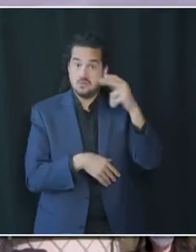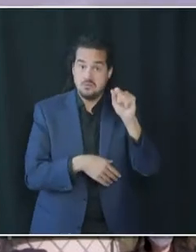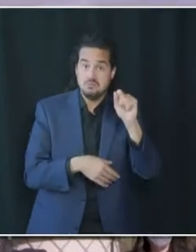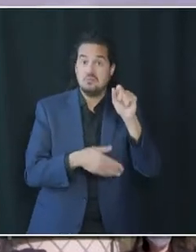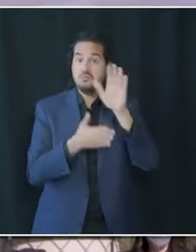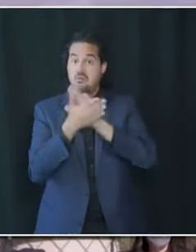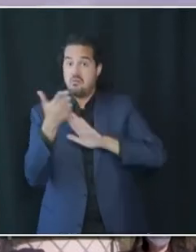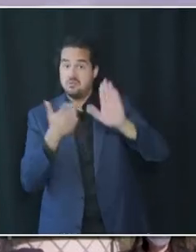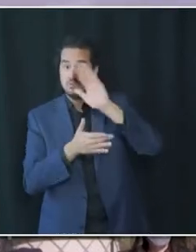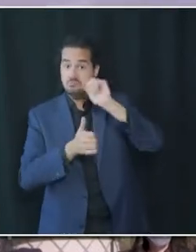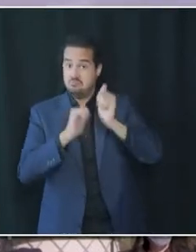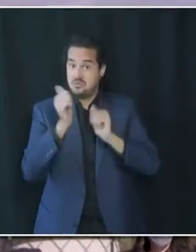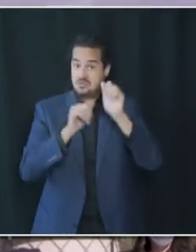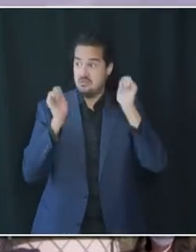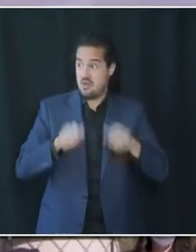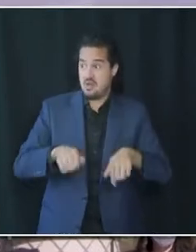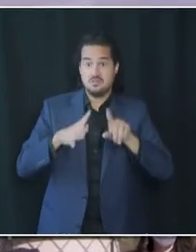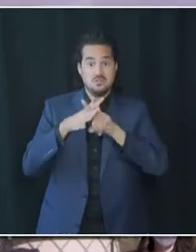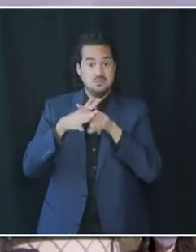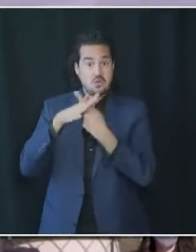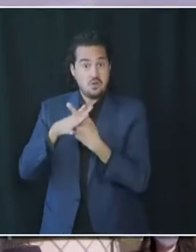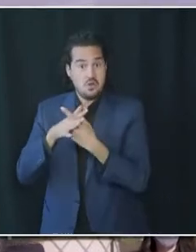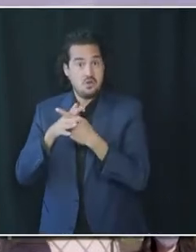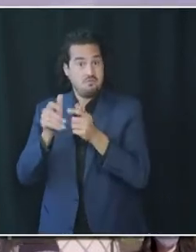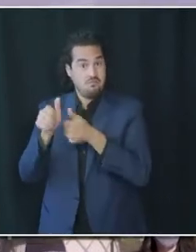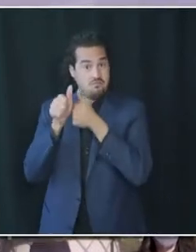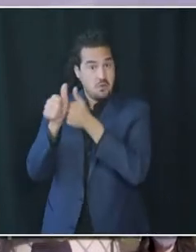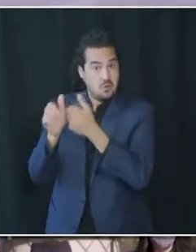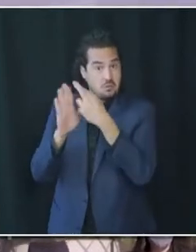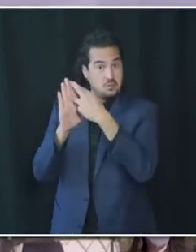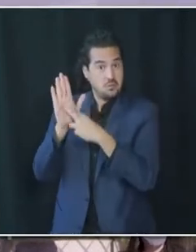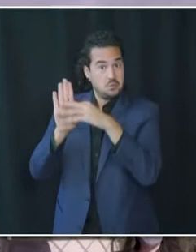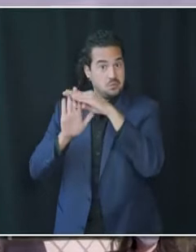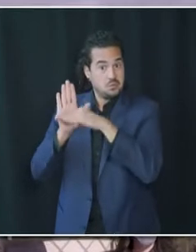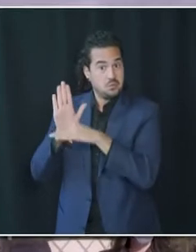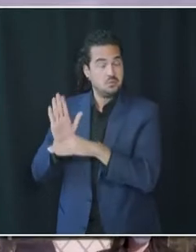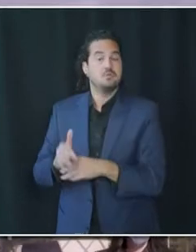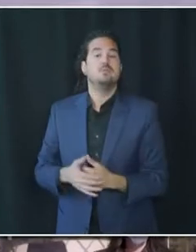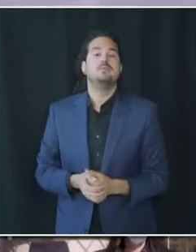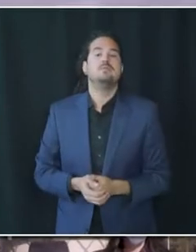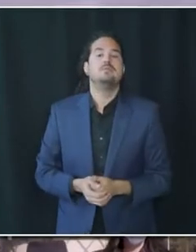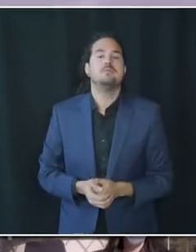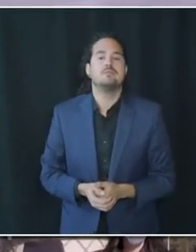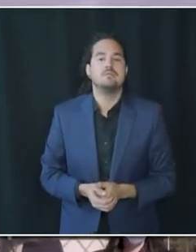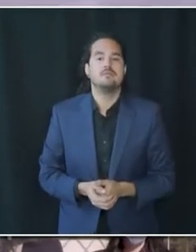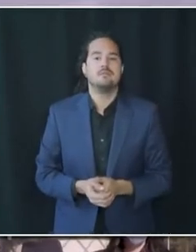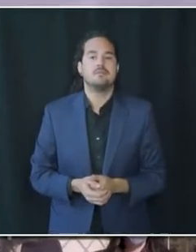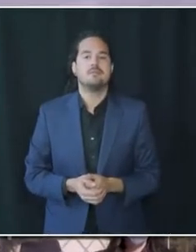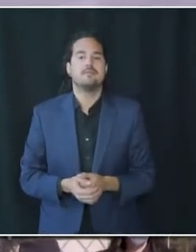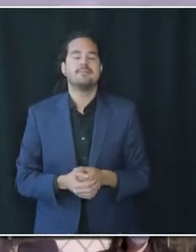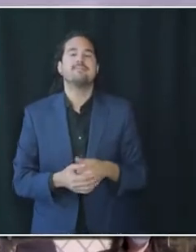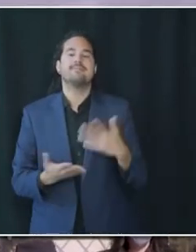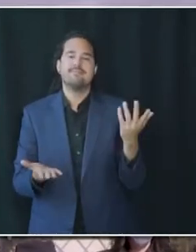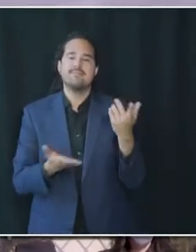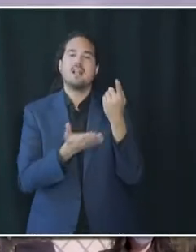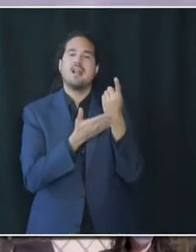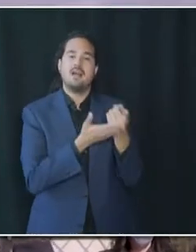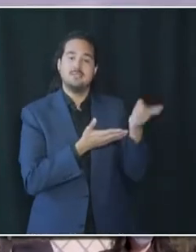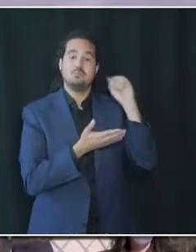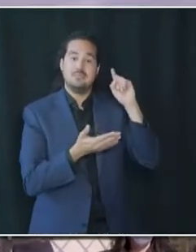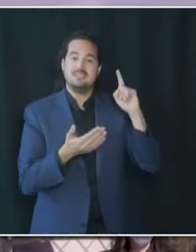deportes juveniles que comiencen a practicar mucho antes la semana pasada hicimos un anuncio que permitirá